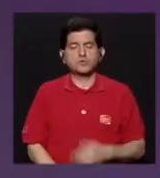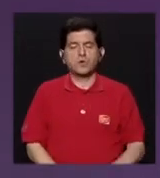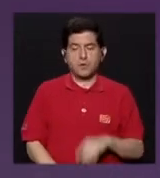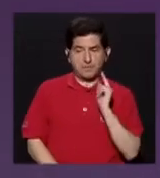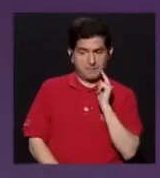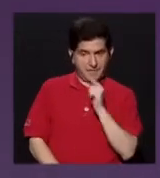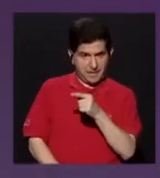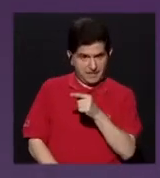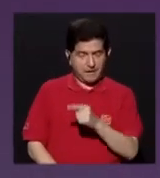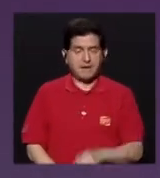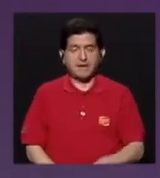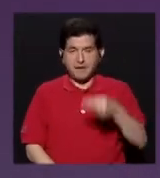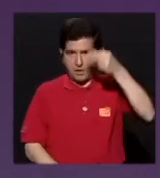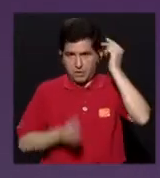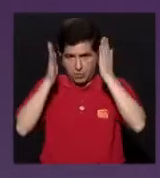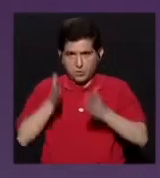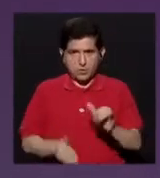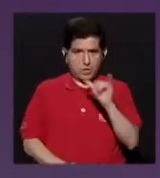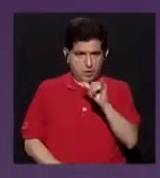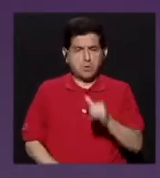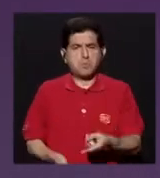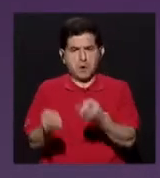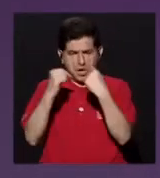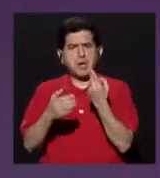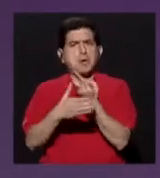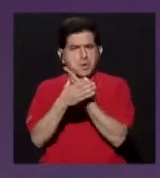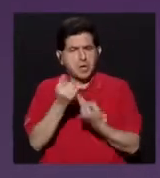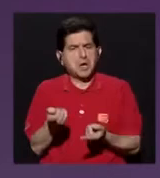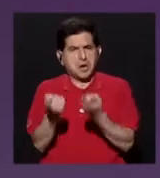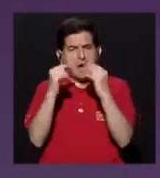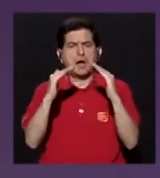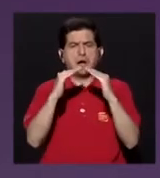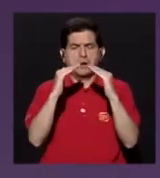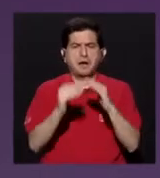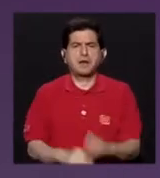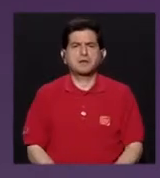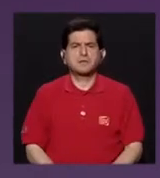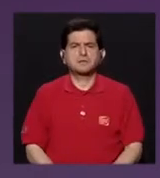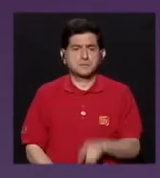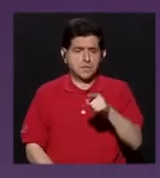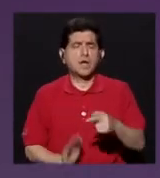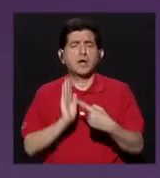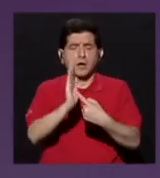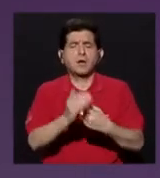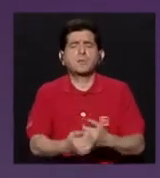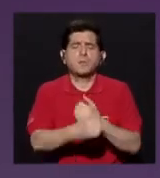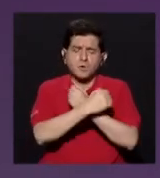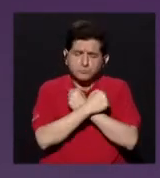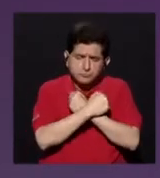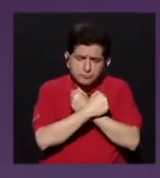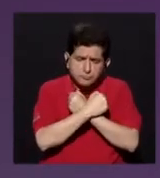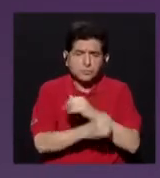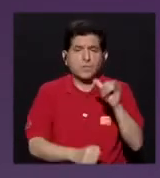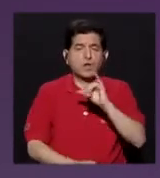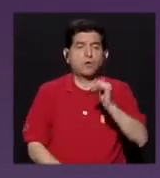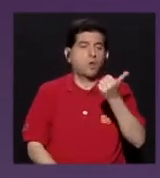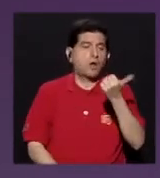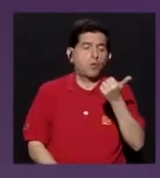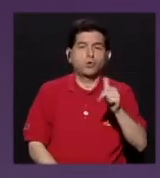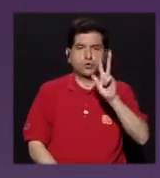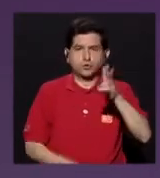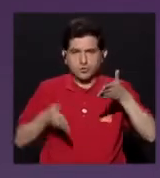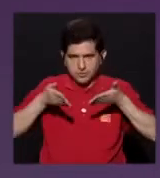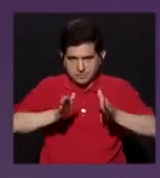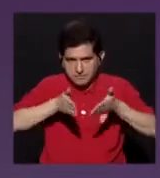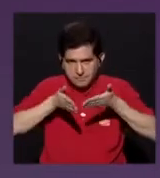hijo homosexual que igual traiga a su pareja a la casa, que igual tenga demostraciones de afecto como lo hace mis otros